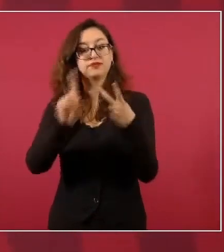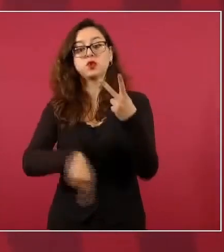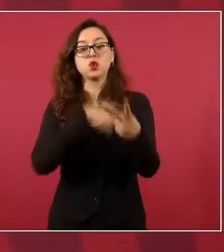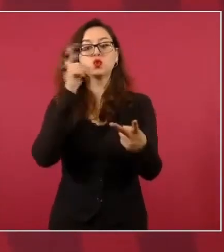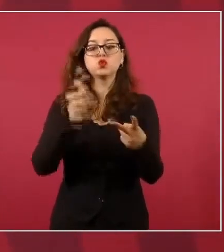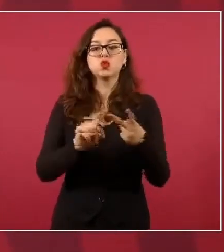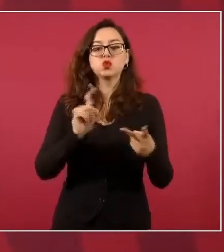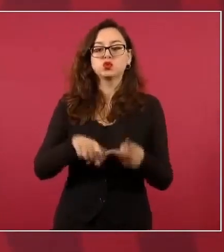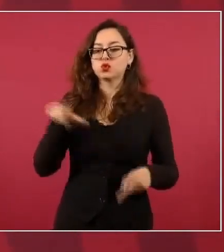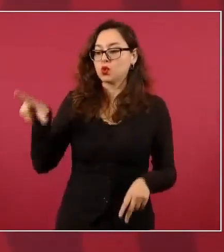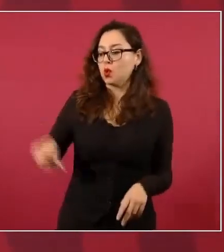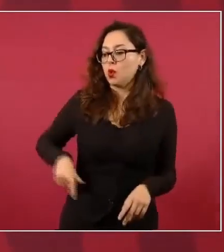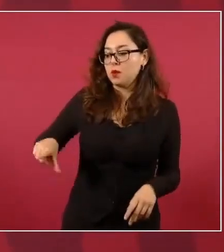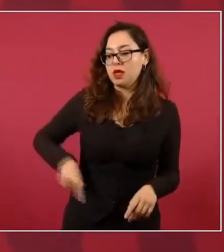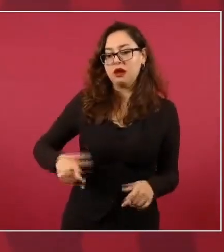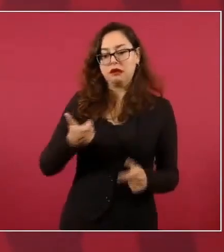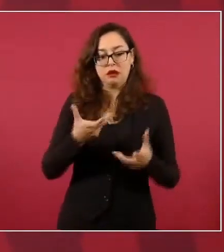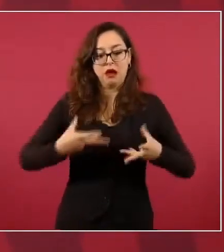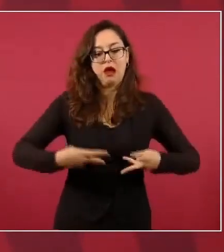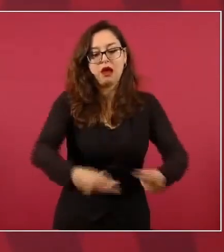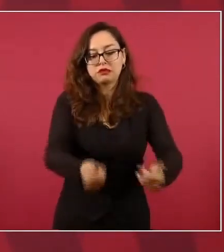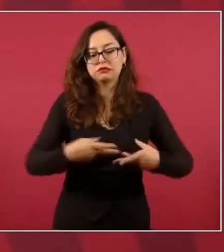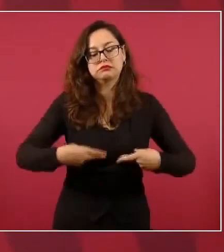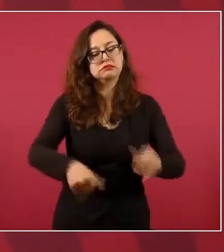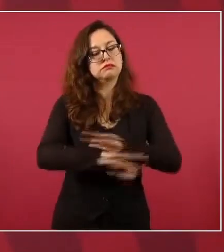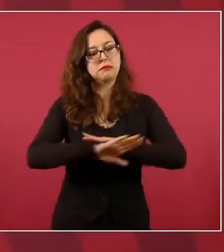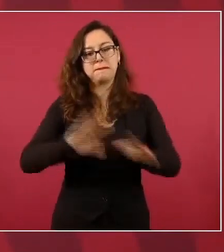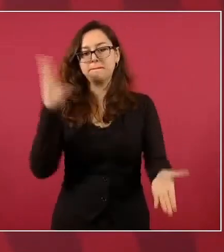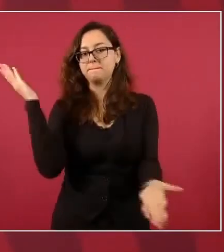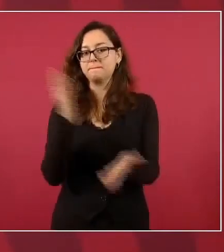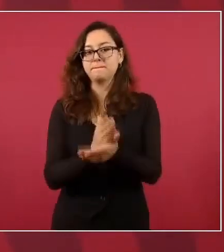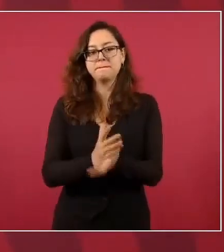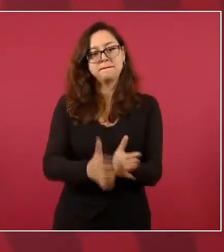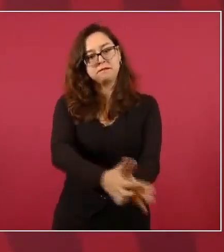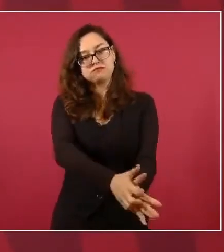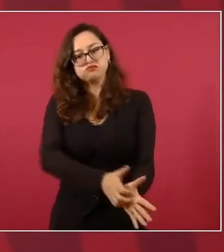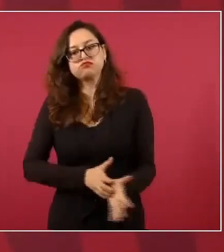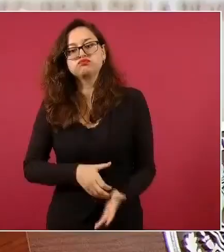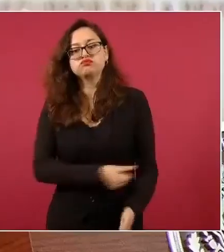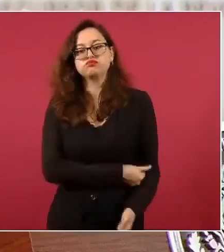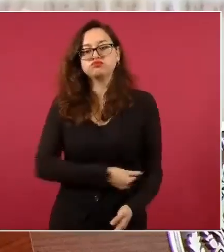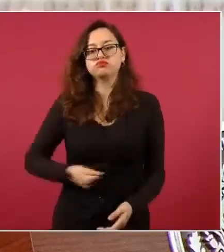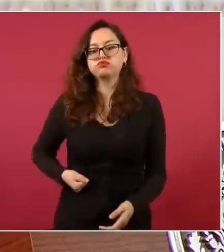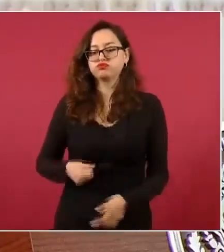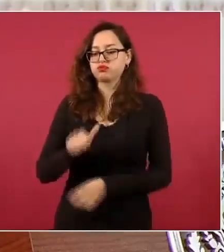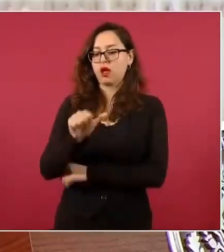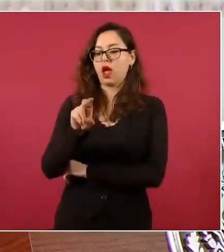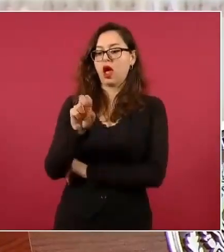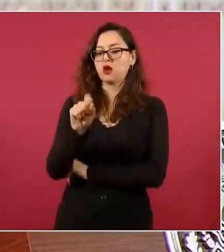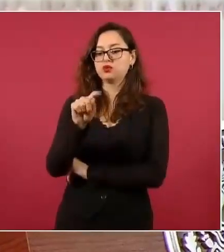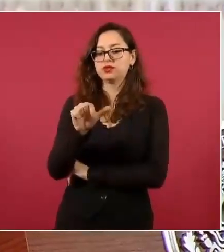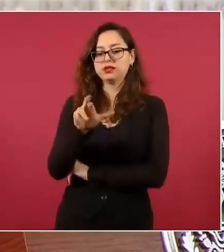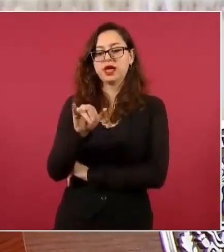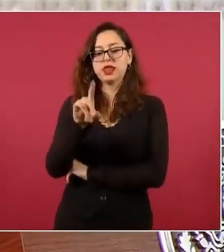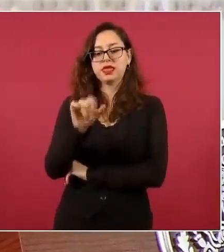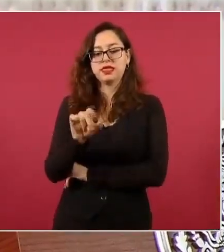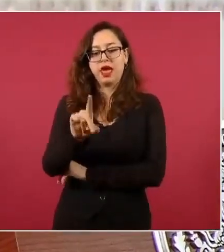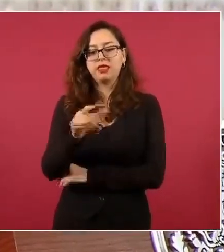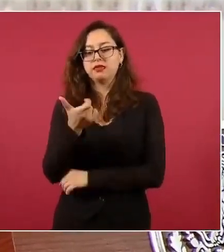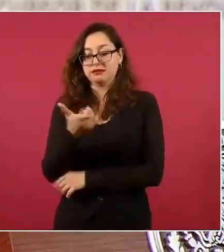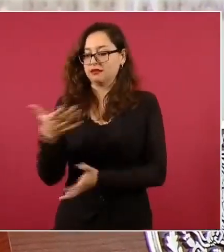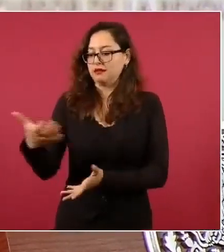se pueden liberar fondos para el desarrollo, para apoyar a la gente humilde, a la gente